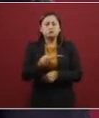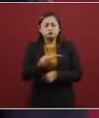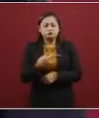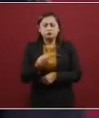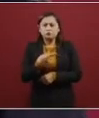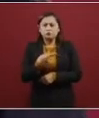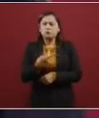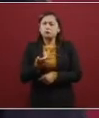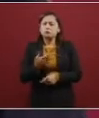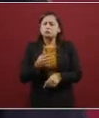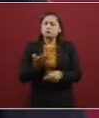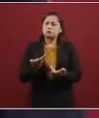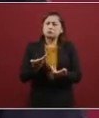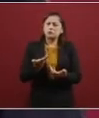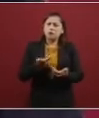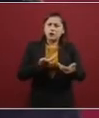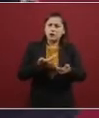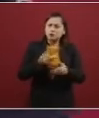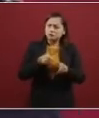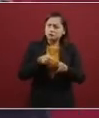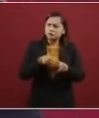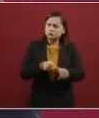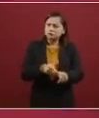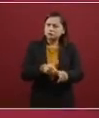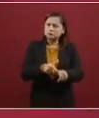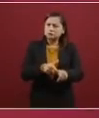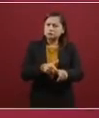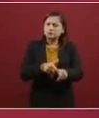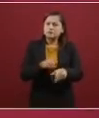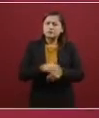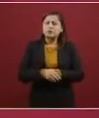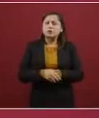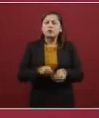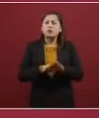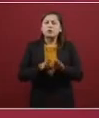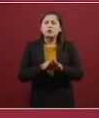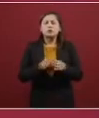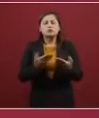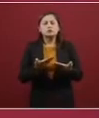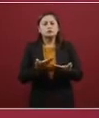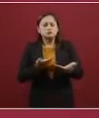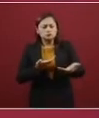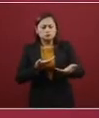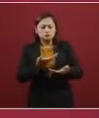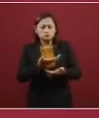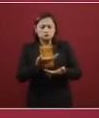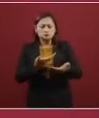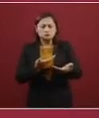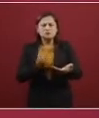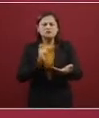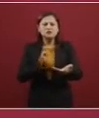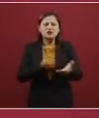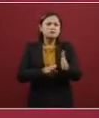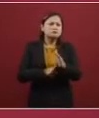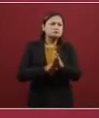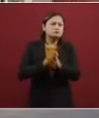procurar fincada en la cooperación para el desarrollo